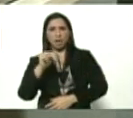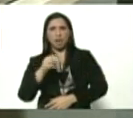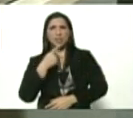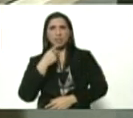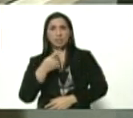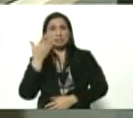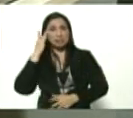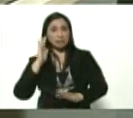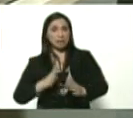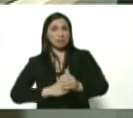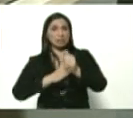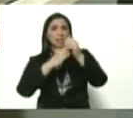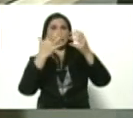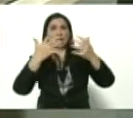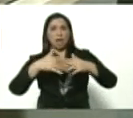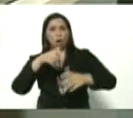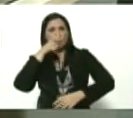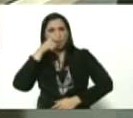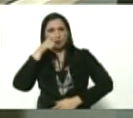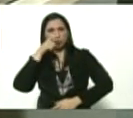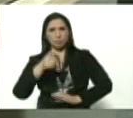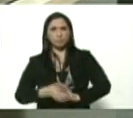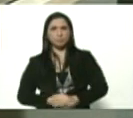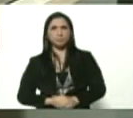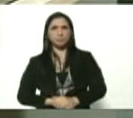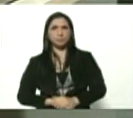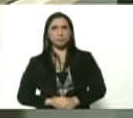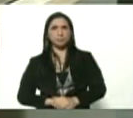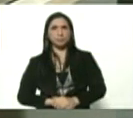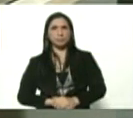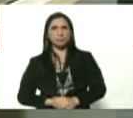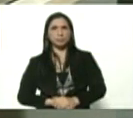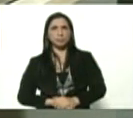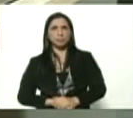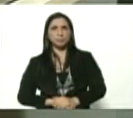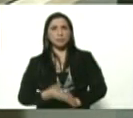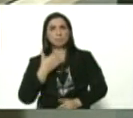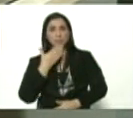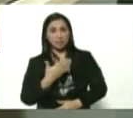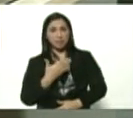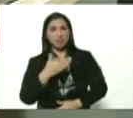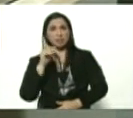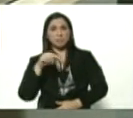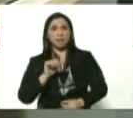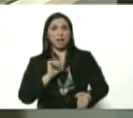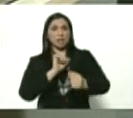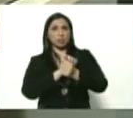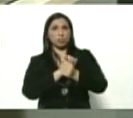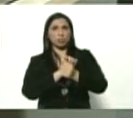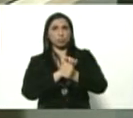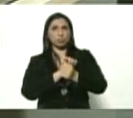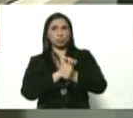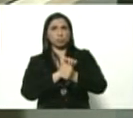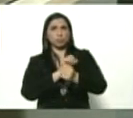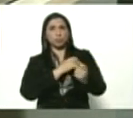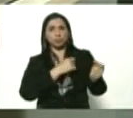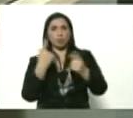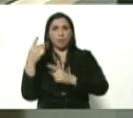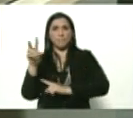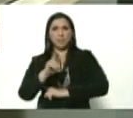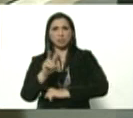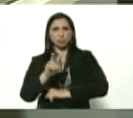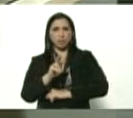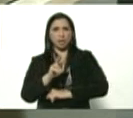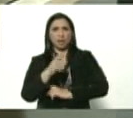el líder de esta operación, y pedir el arresto y también subsecuentemente la extradición a Venezuela a